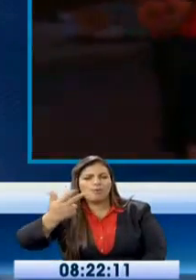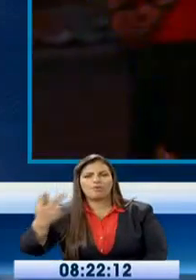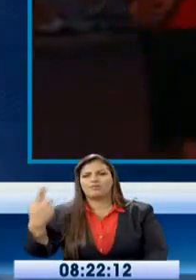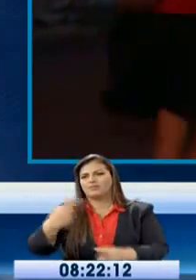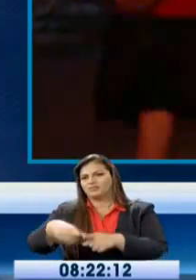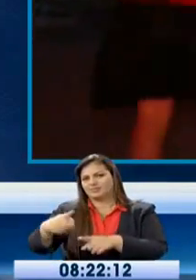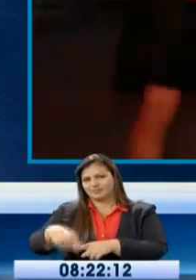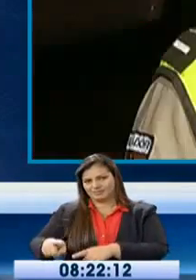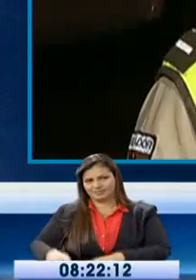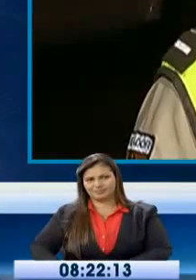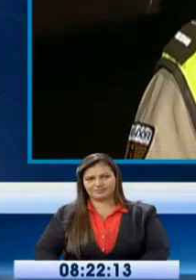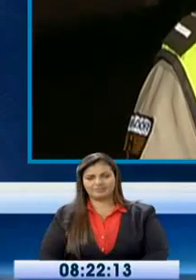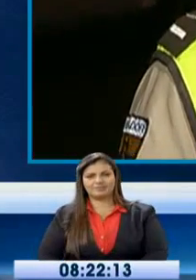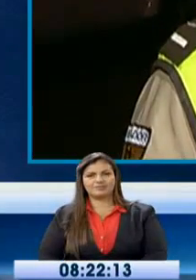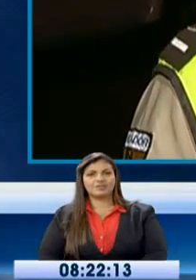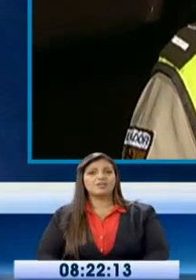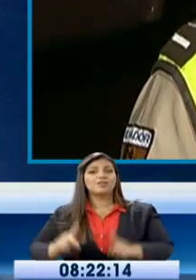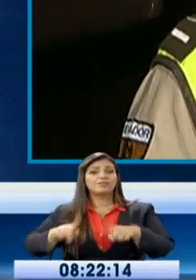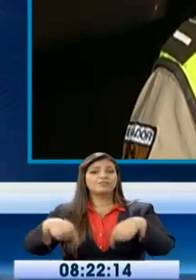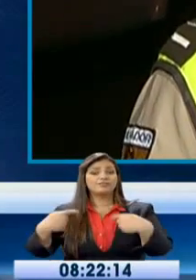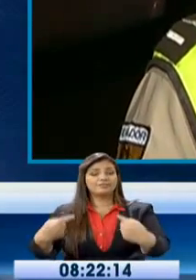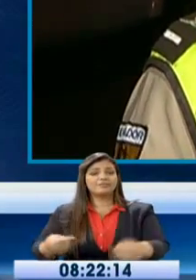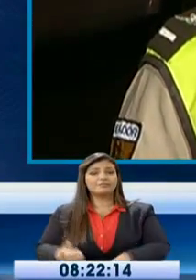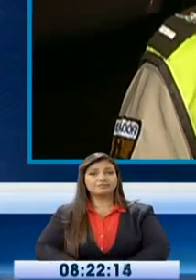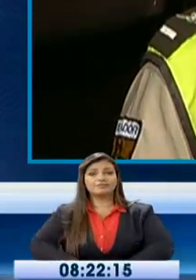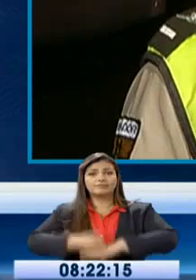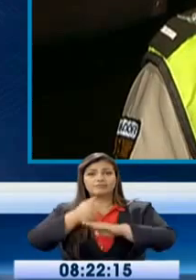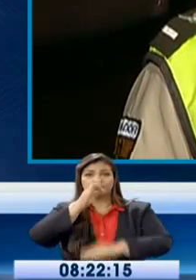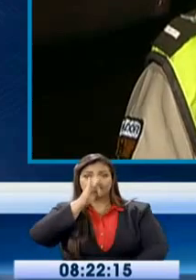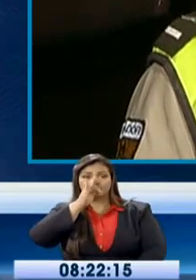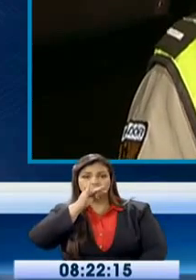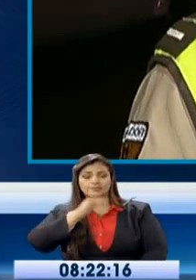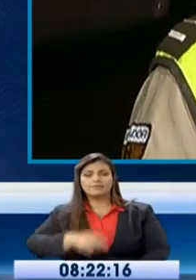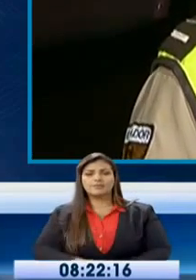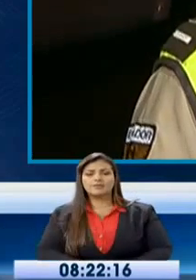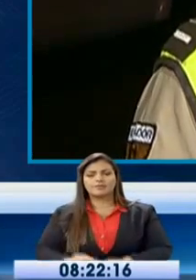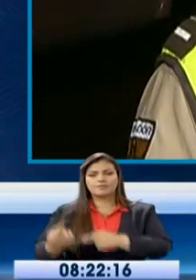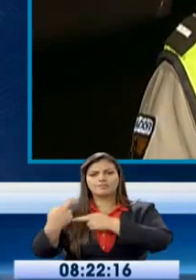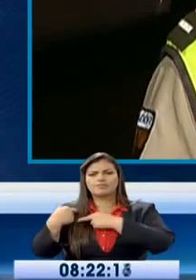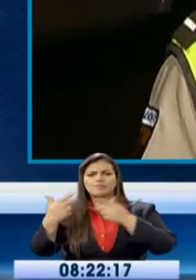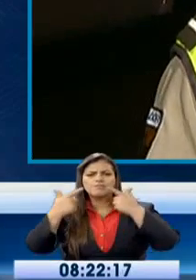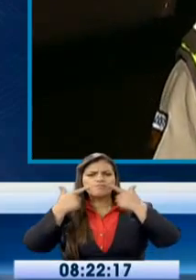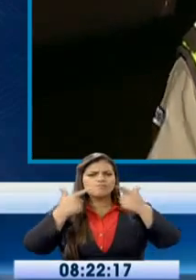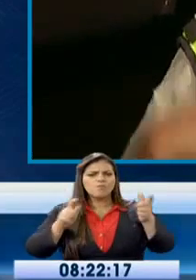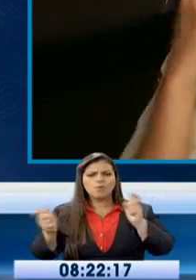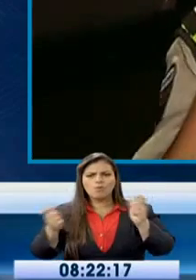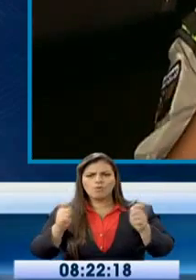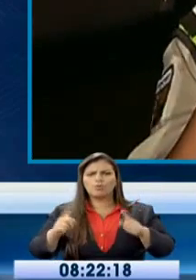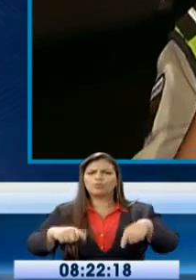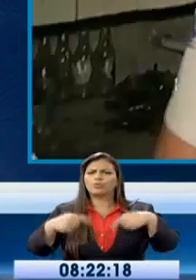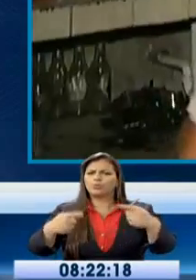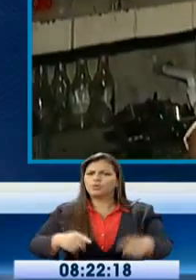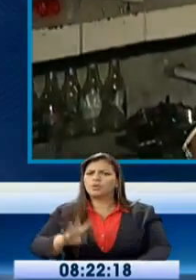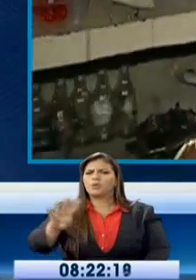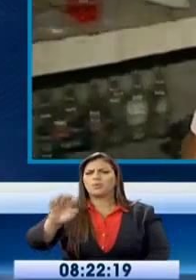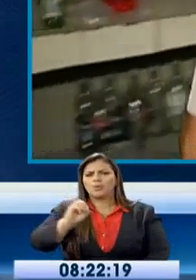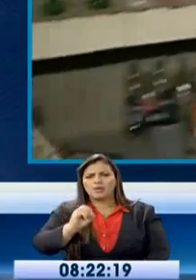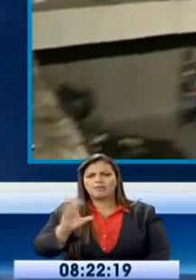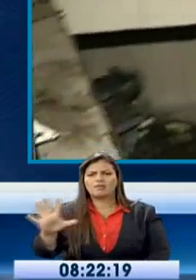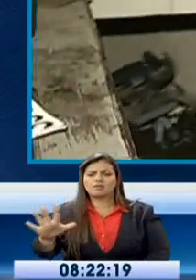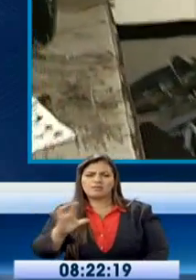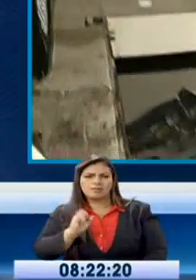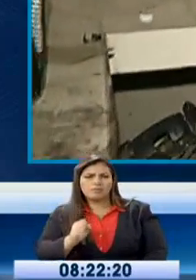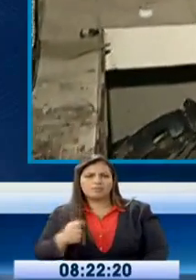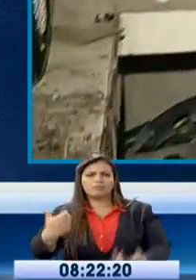cuenta cuántas motos quedan incautadas. Imagínate, claro que sí. De a 40, de a 50. Que, es que no tienen el documento